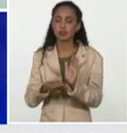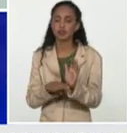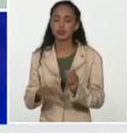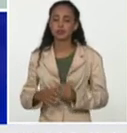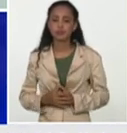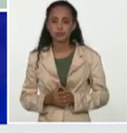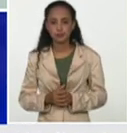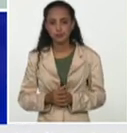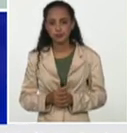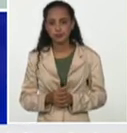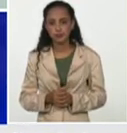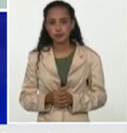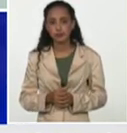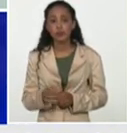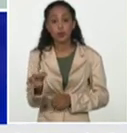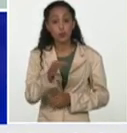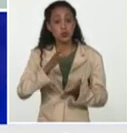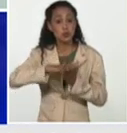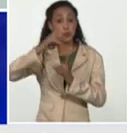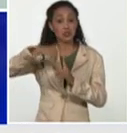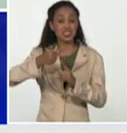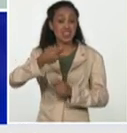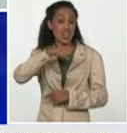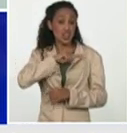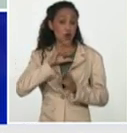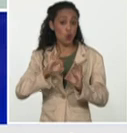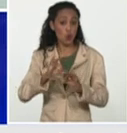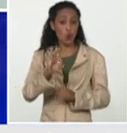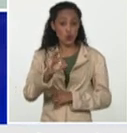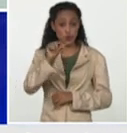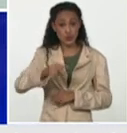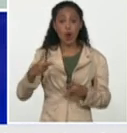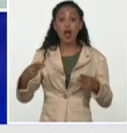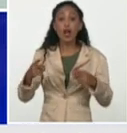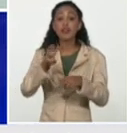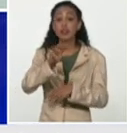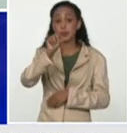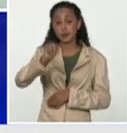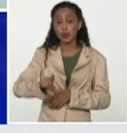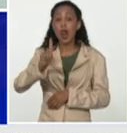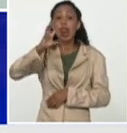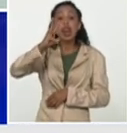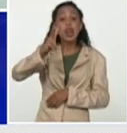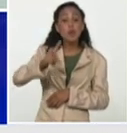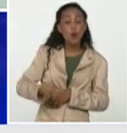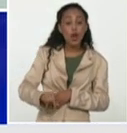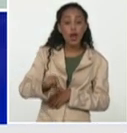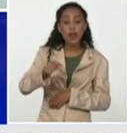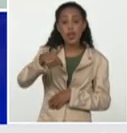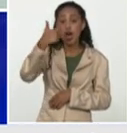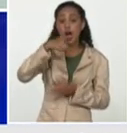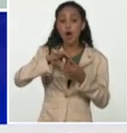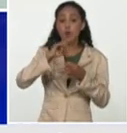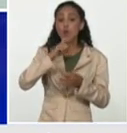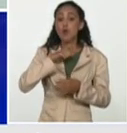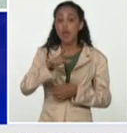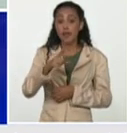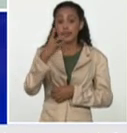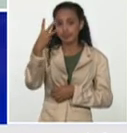El municipio de Matanzas ayer con 8, Cárdenas con 3, Limonar y Hawái Grande con 3 cada uno,